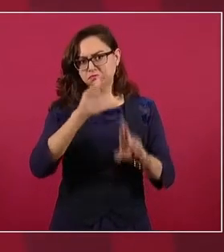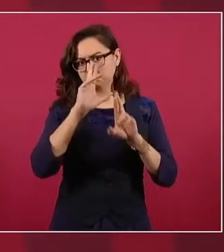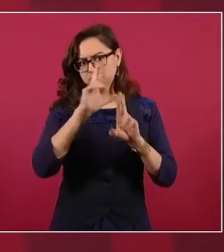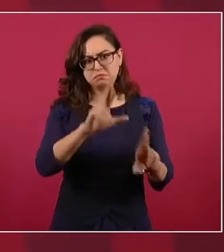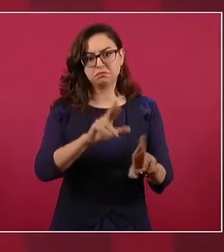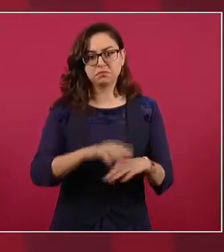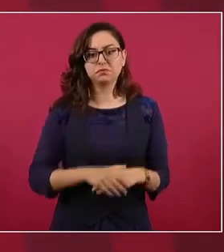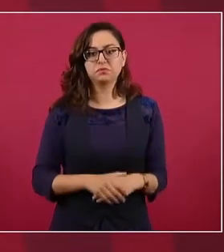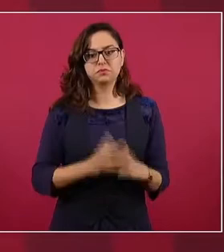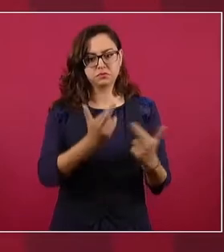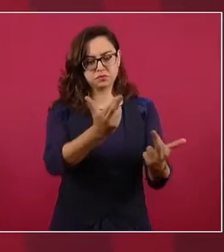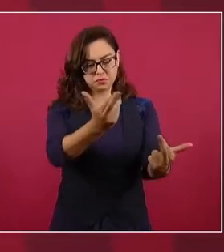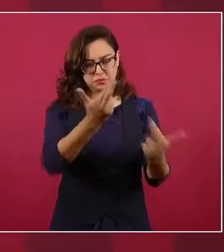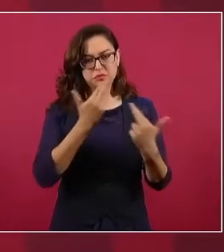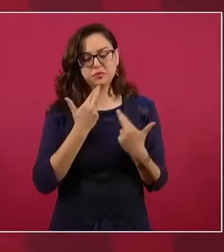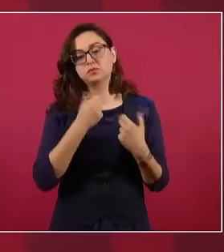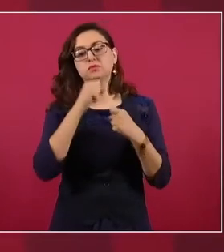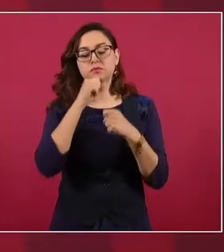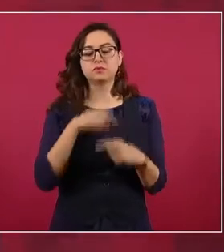y nos respetó.